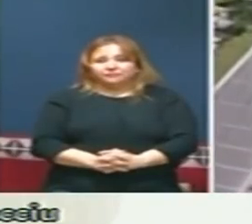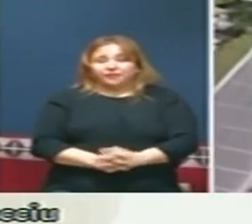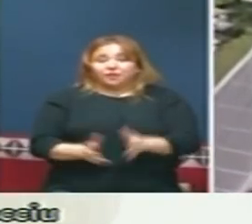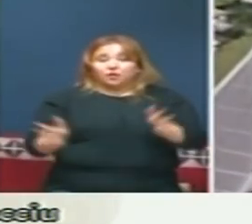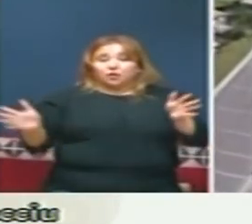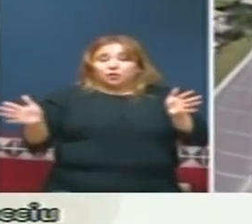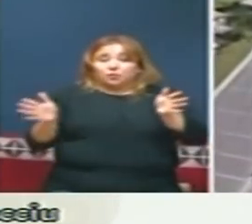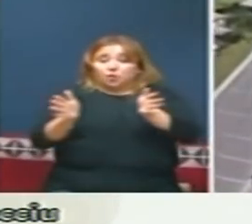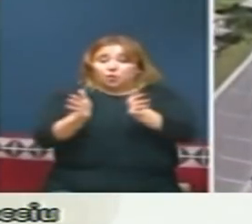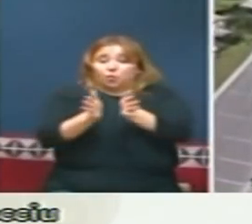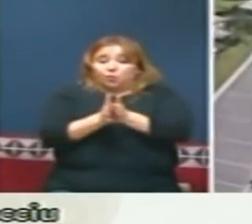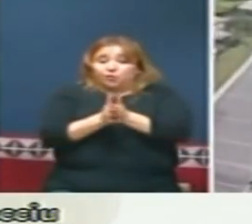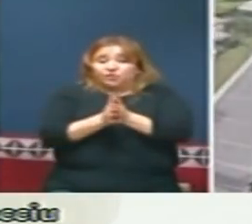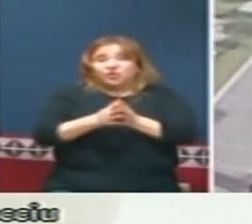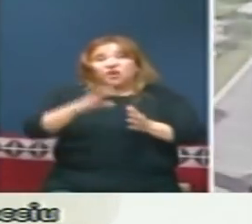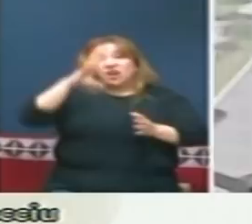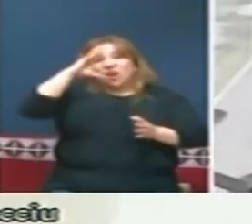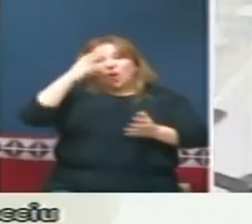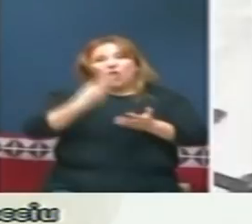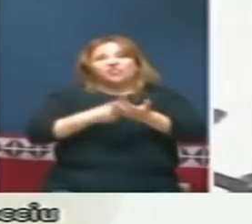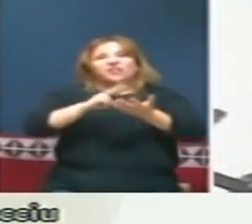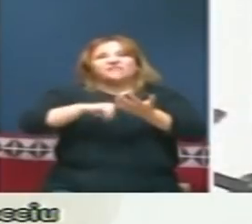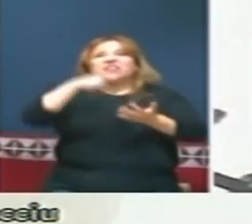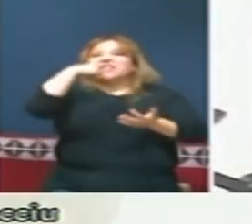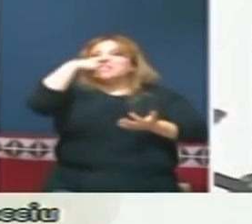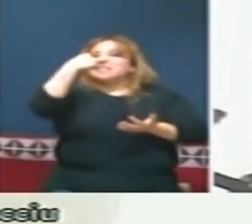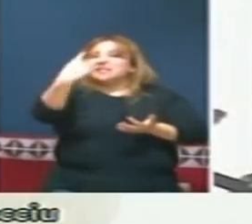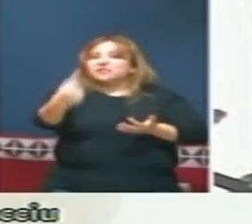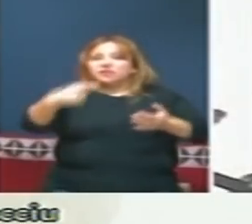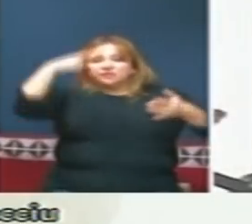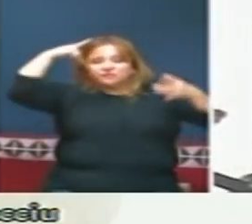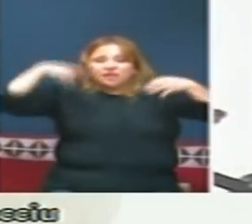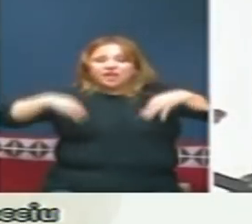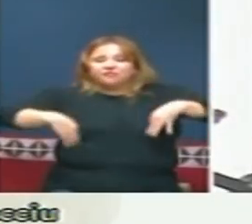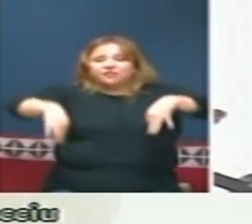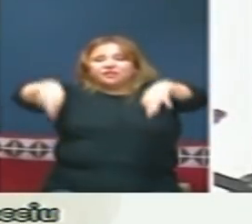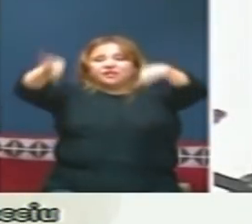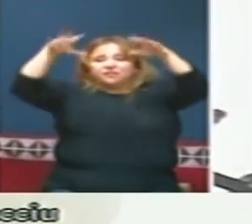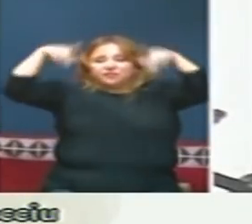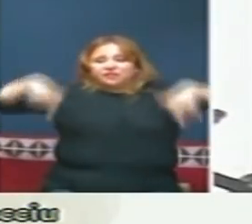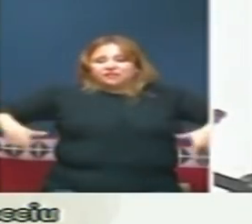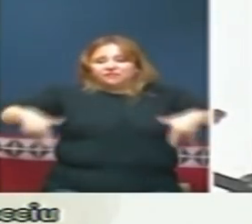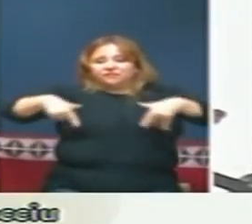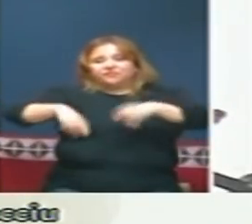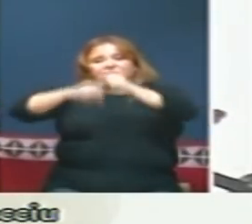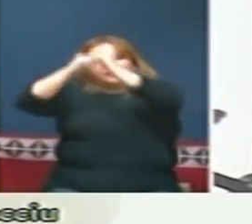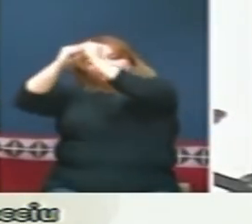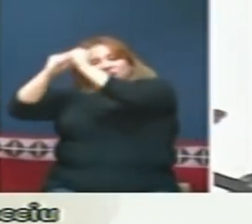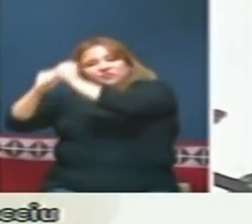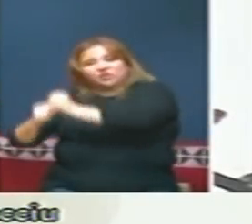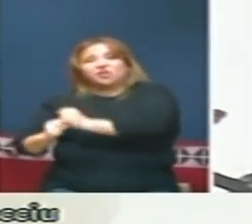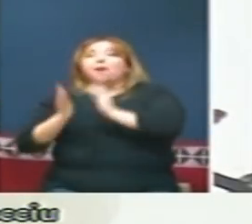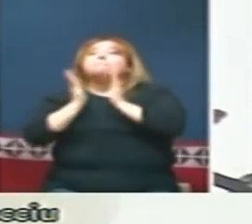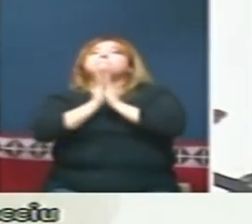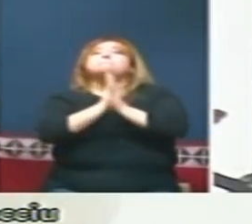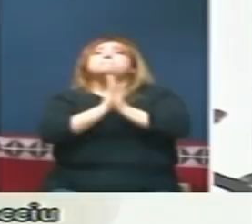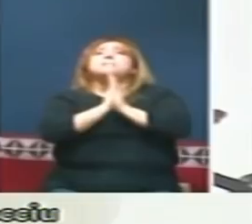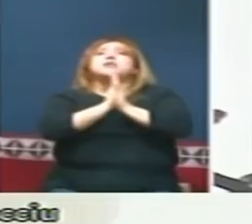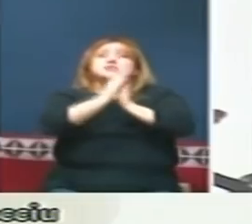Junto podemos repetir: Beato Enrique Ángel Angelelli, roga por